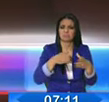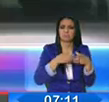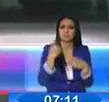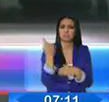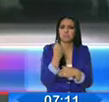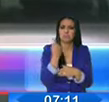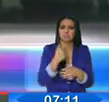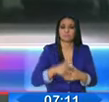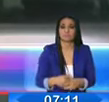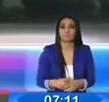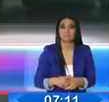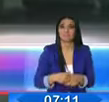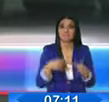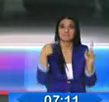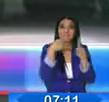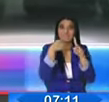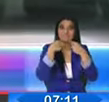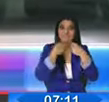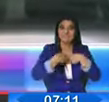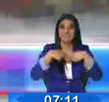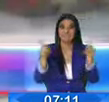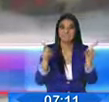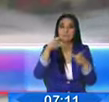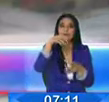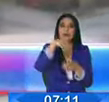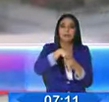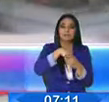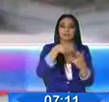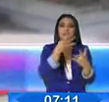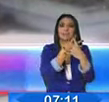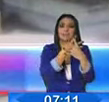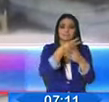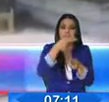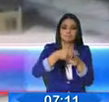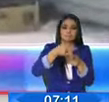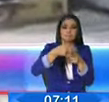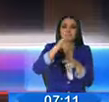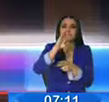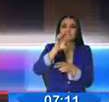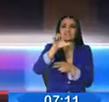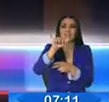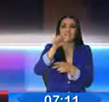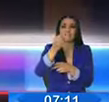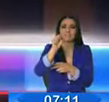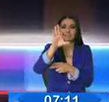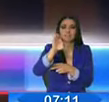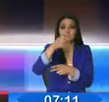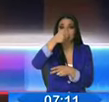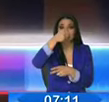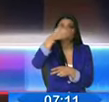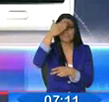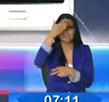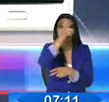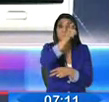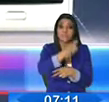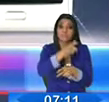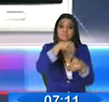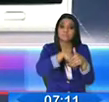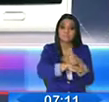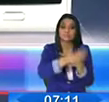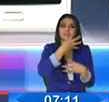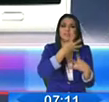tiene todo este mensaje fue enviado desde el interior del penal de bellavista de santo domingo por un interno del pabellón de mediana seguridad